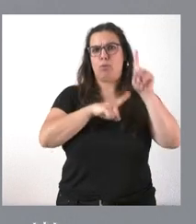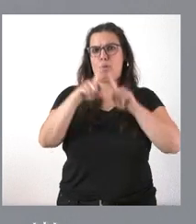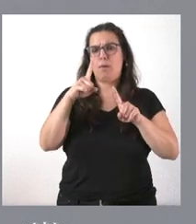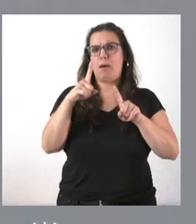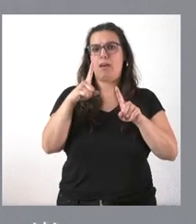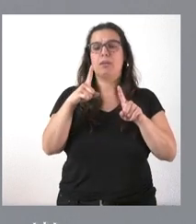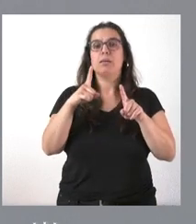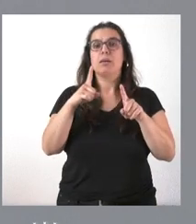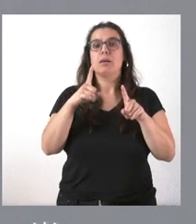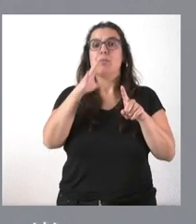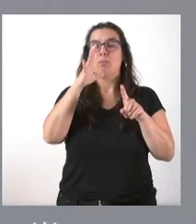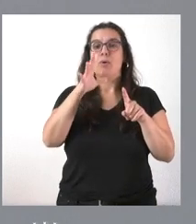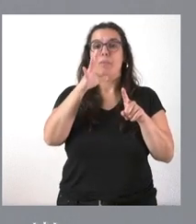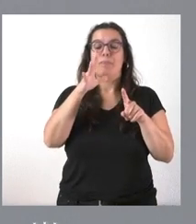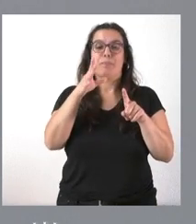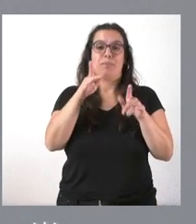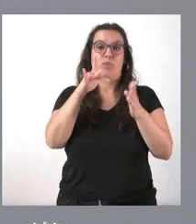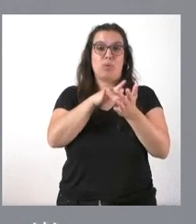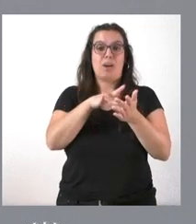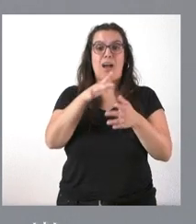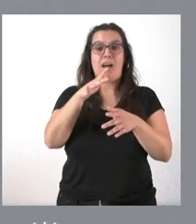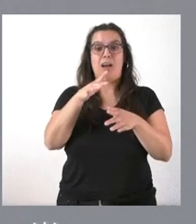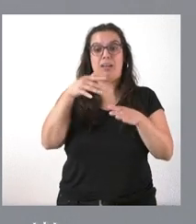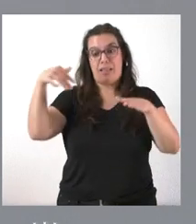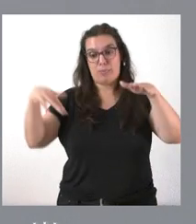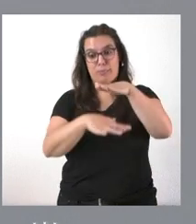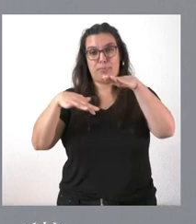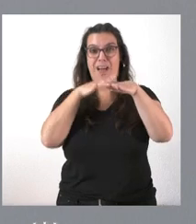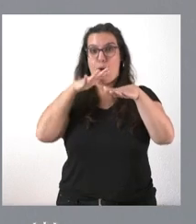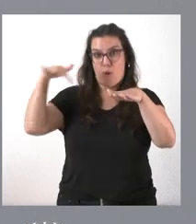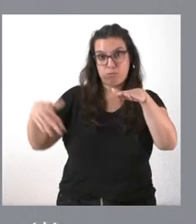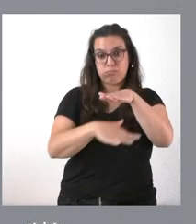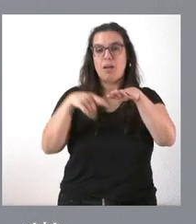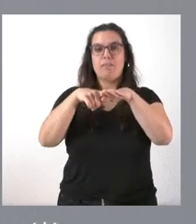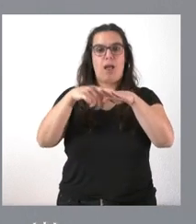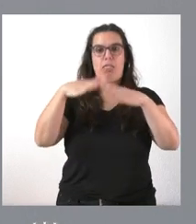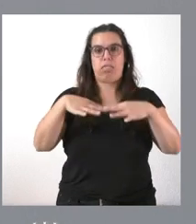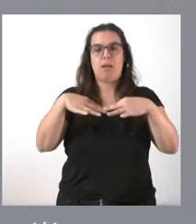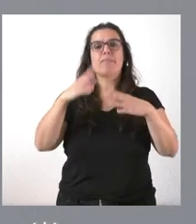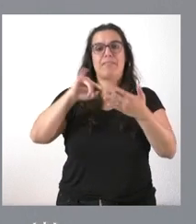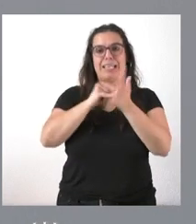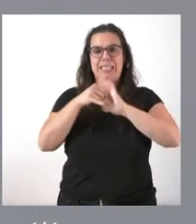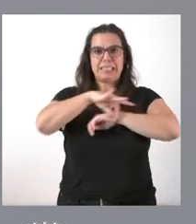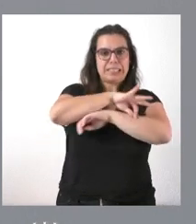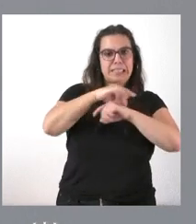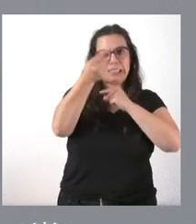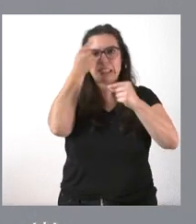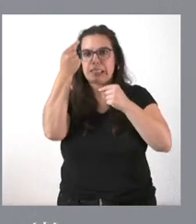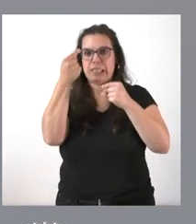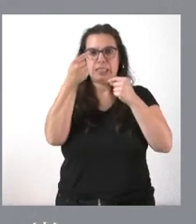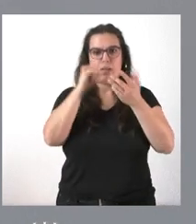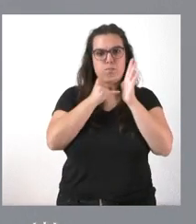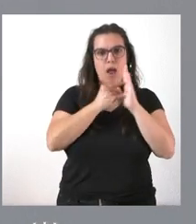todo por la corriente del agua que iba a por debajo esto ha llevado a un trabajo de ingeniería más de detalle